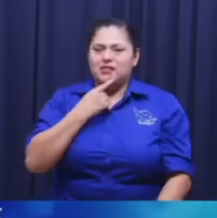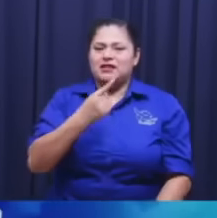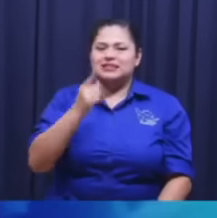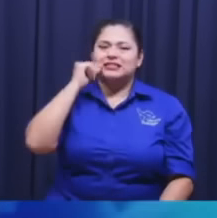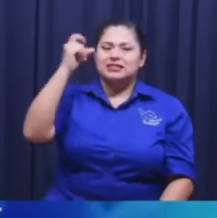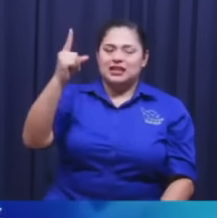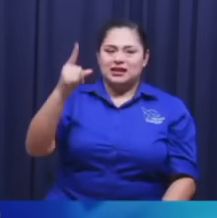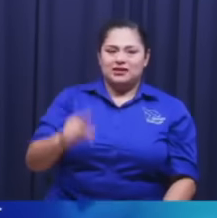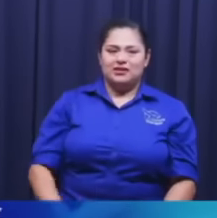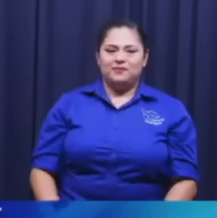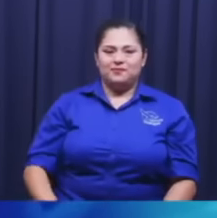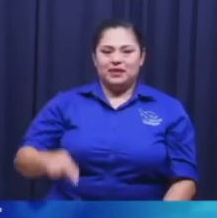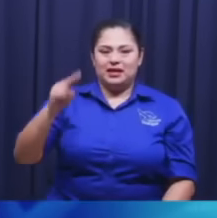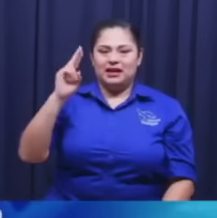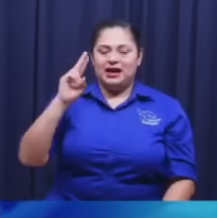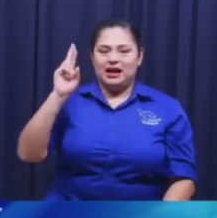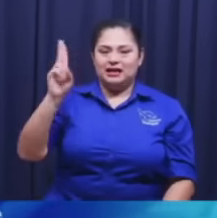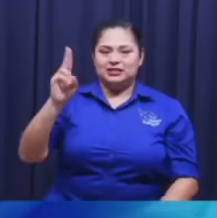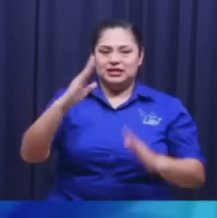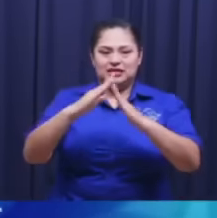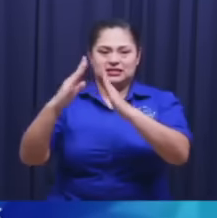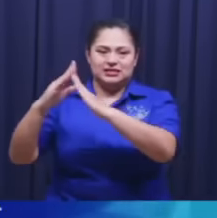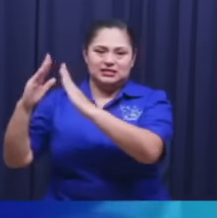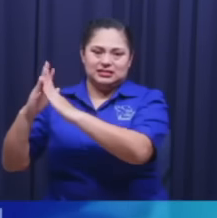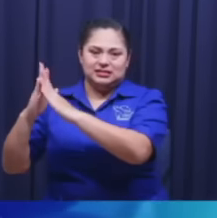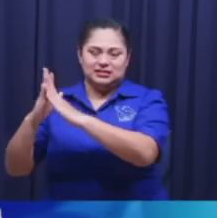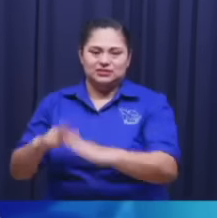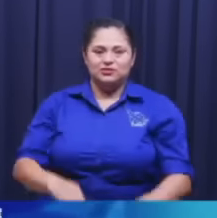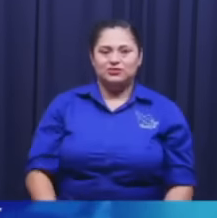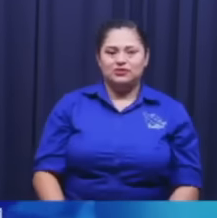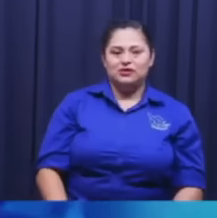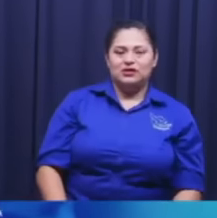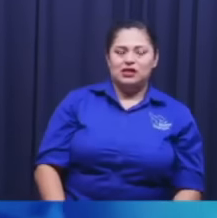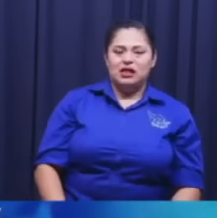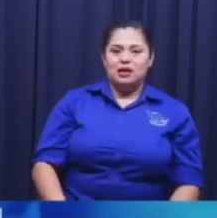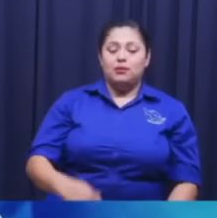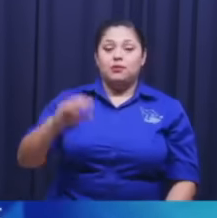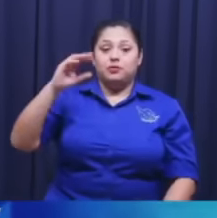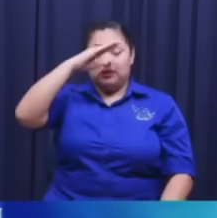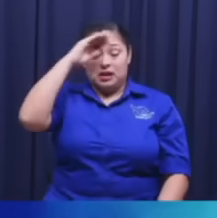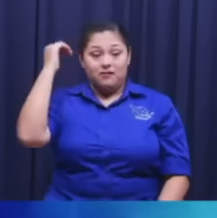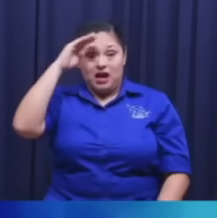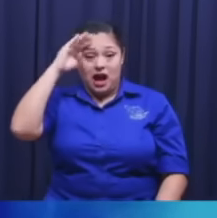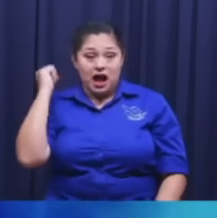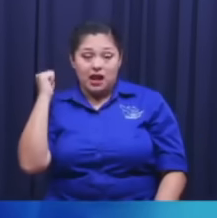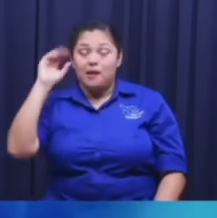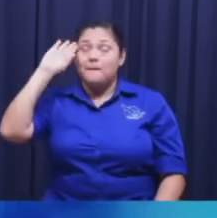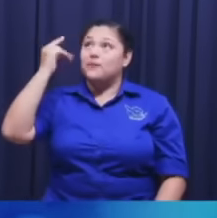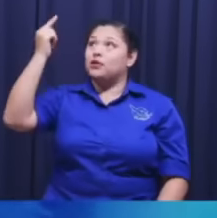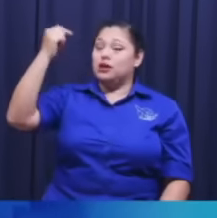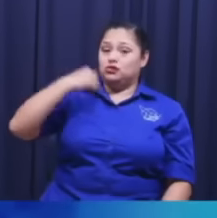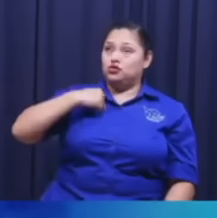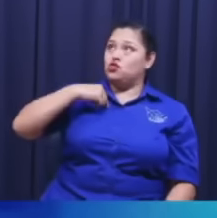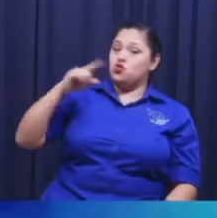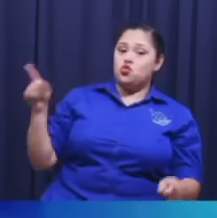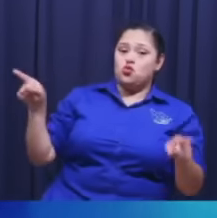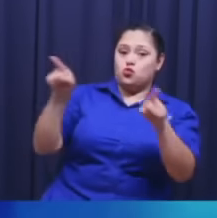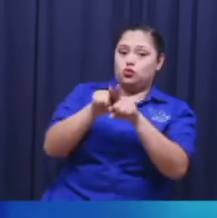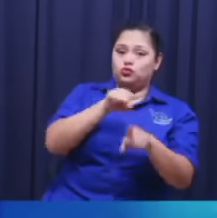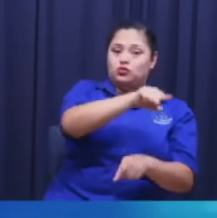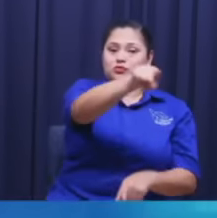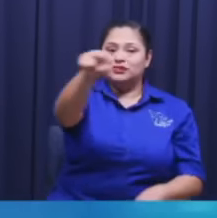libro de Ageo. Trabajad porque yo estoy con vosotros. Denle un aplauso al Rey